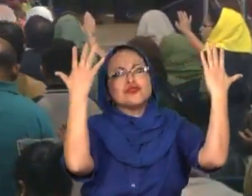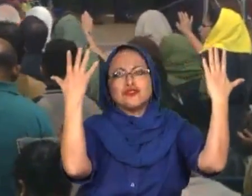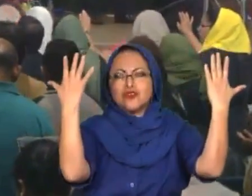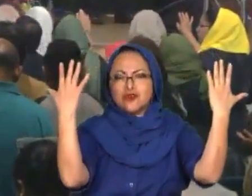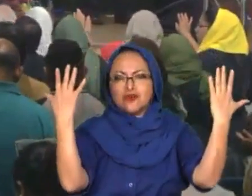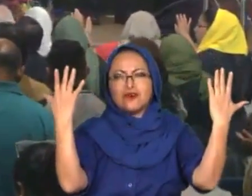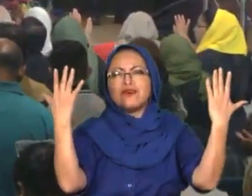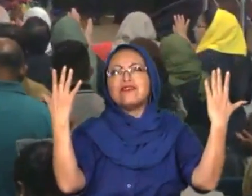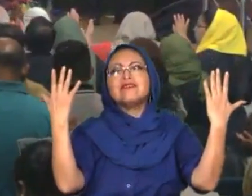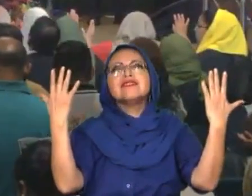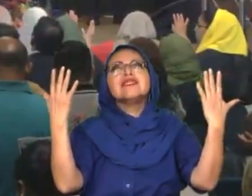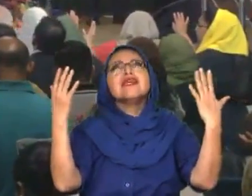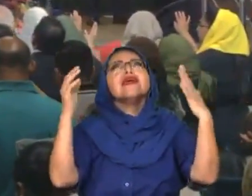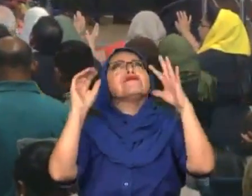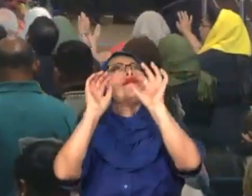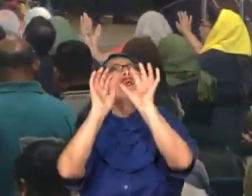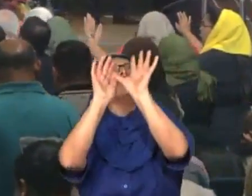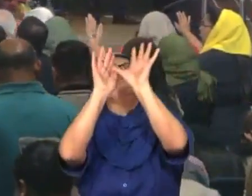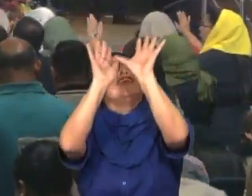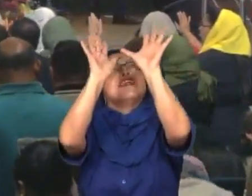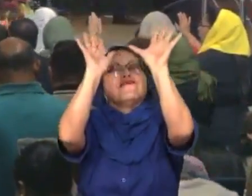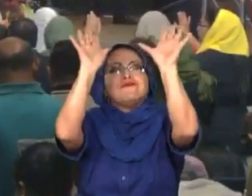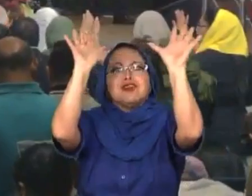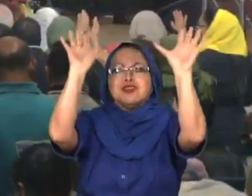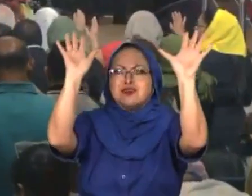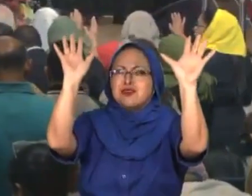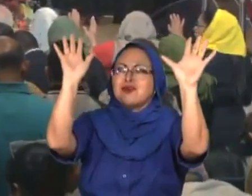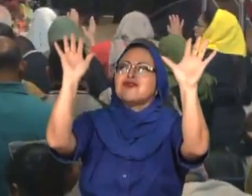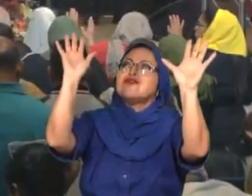Rey de gloria y majestad.